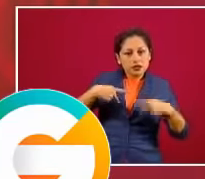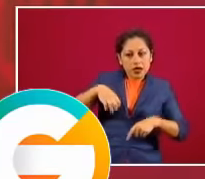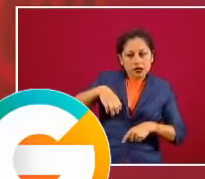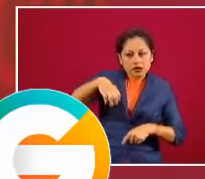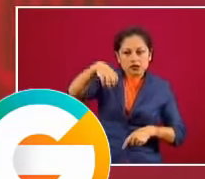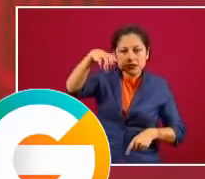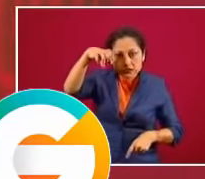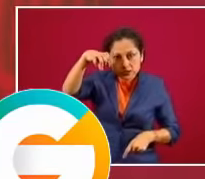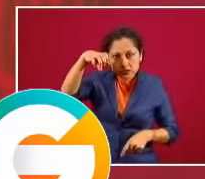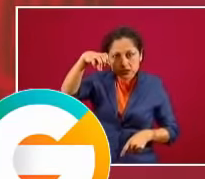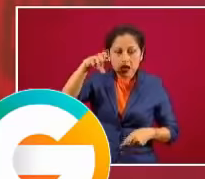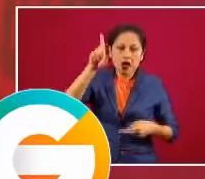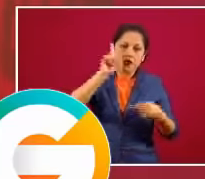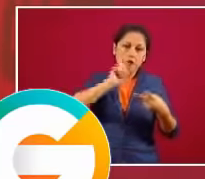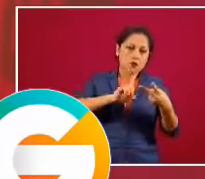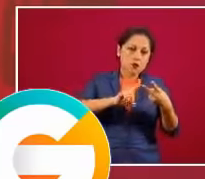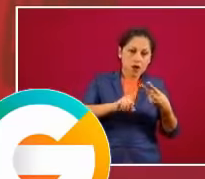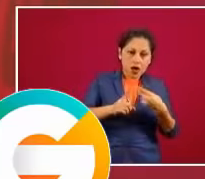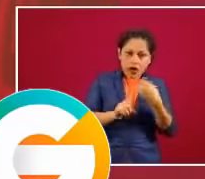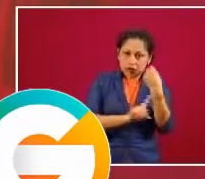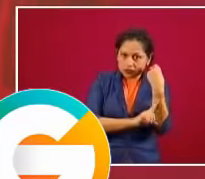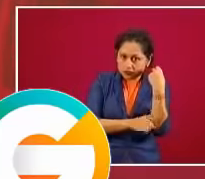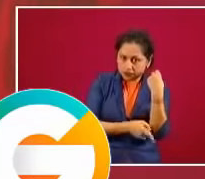las mujeres embarazadas,